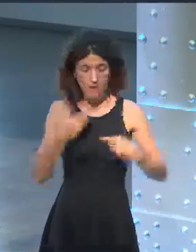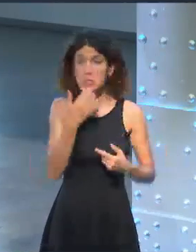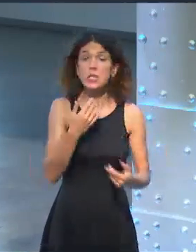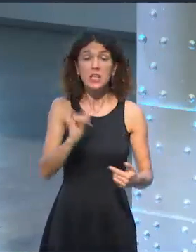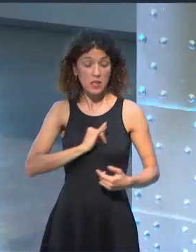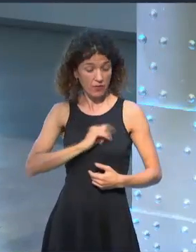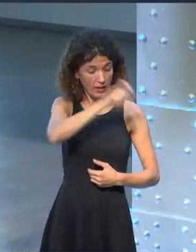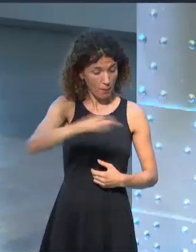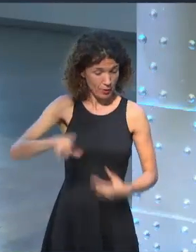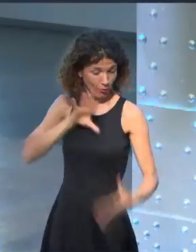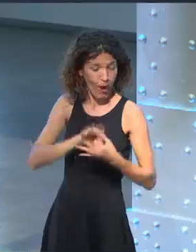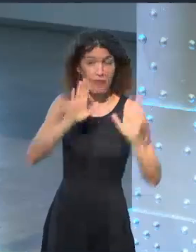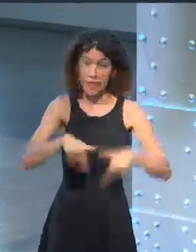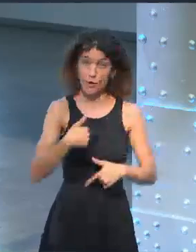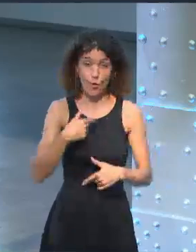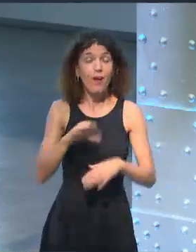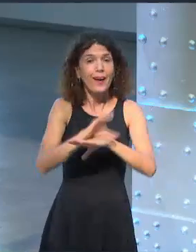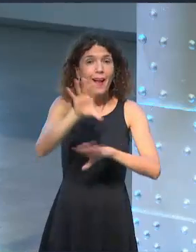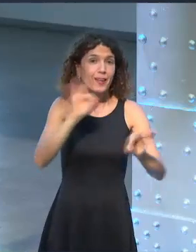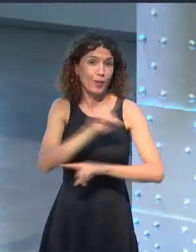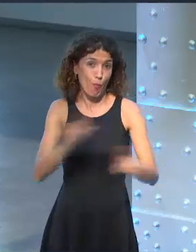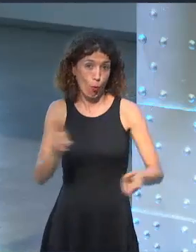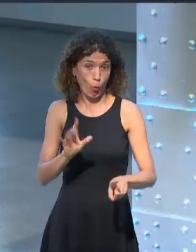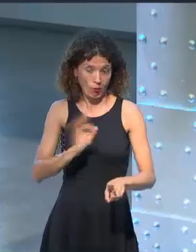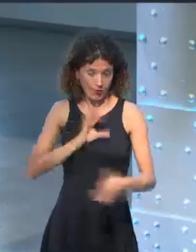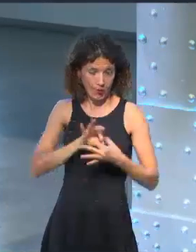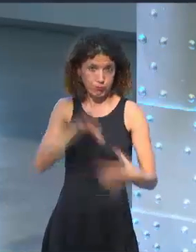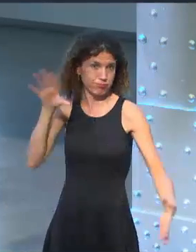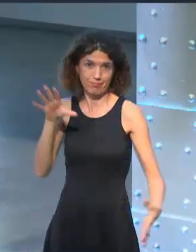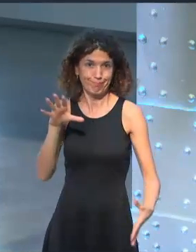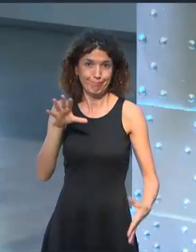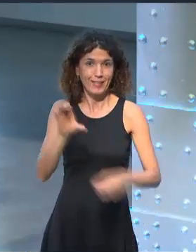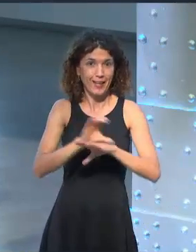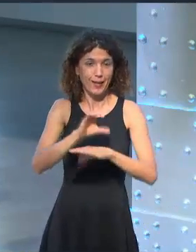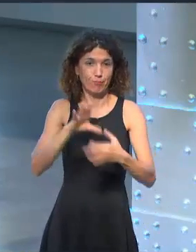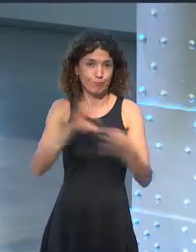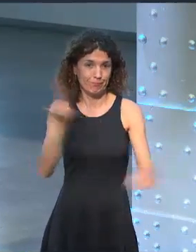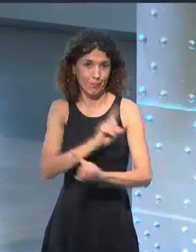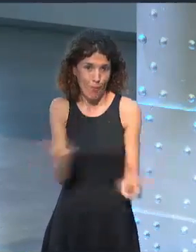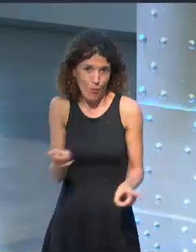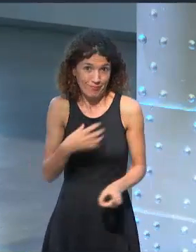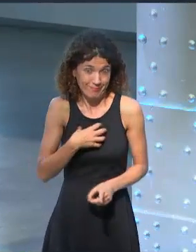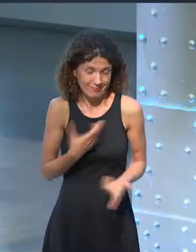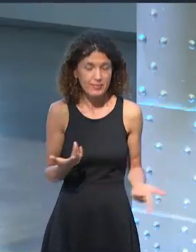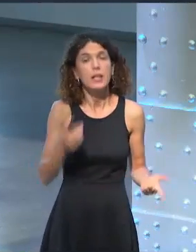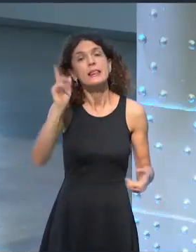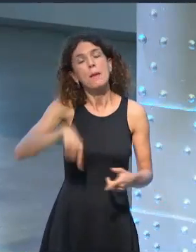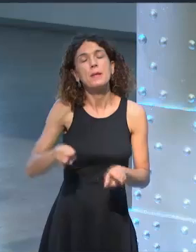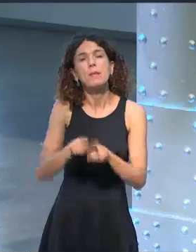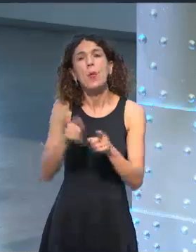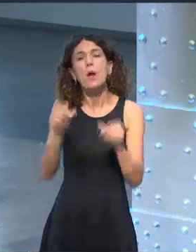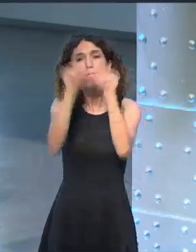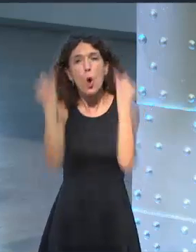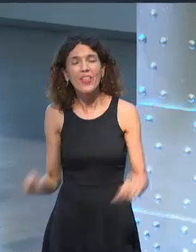con este tipo de personas no van a elegir este tipo de carreras, lógicamente, ¿no? Por supuesto, destaca también la ausencia